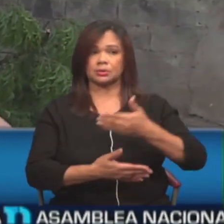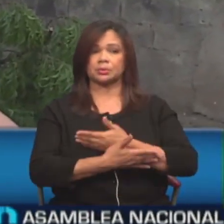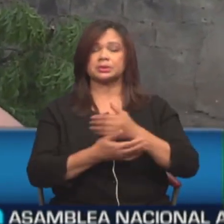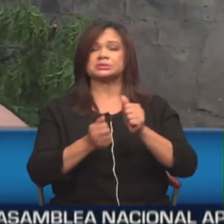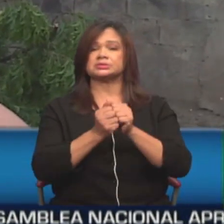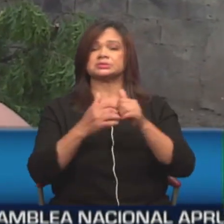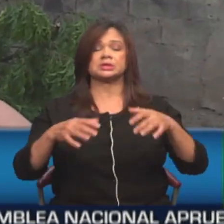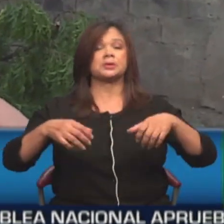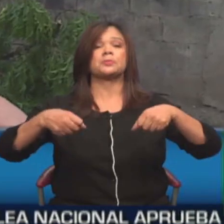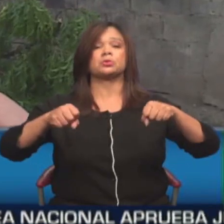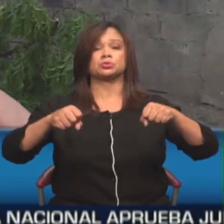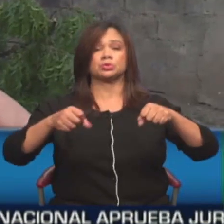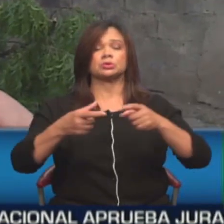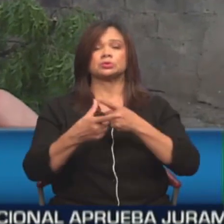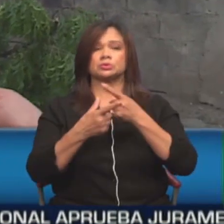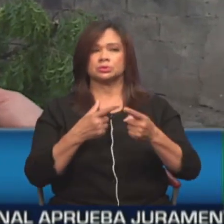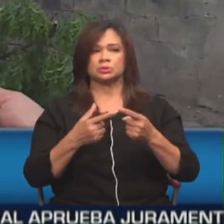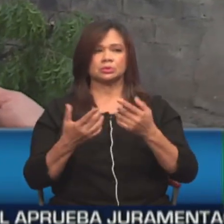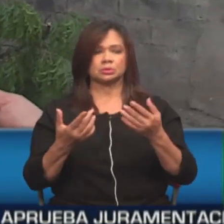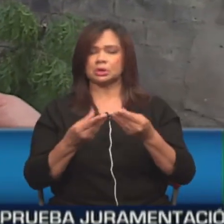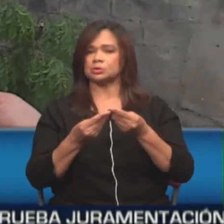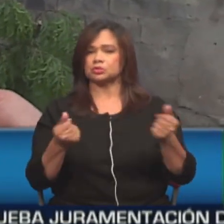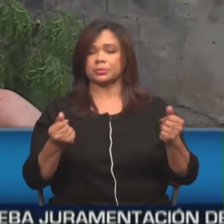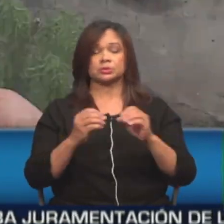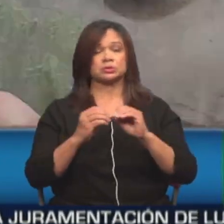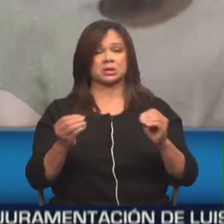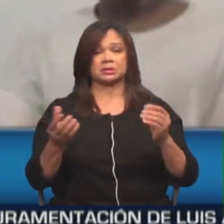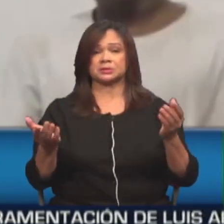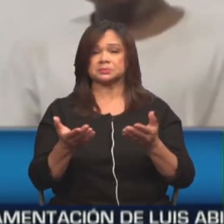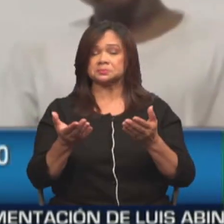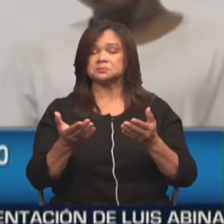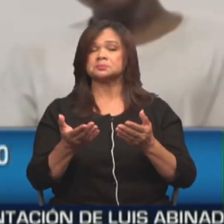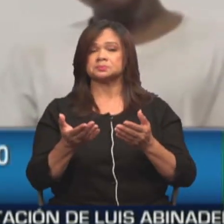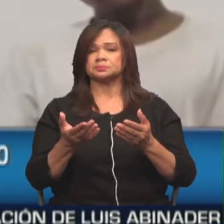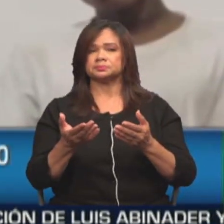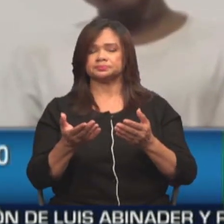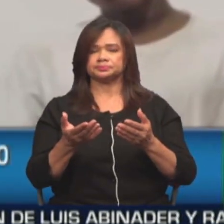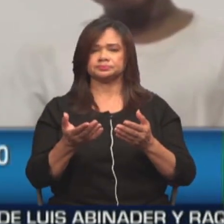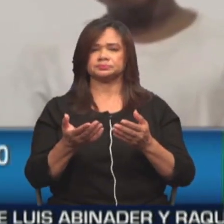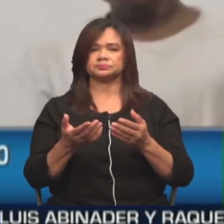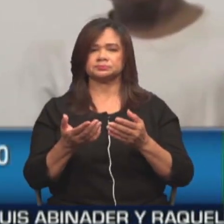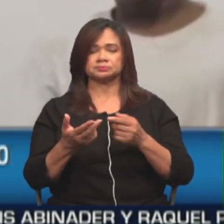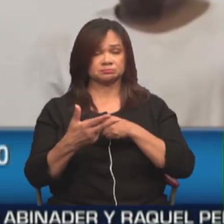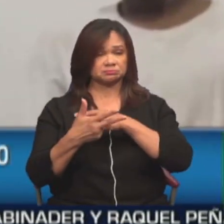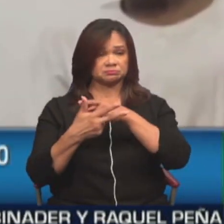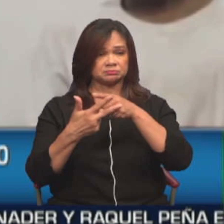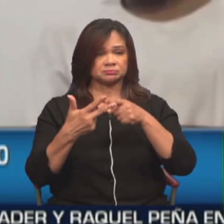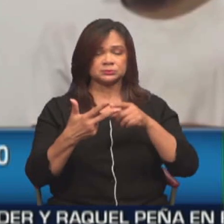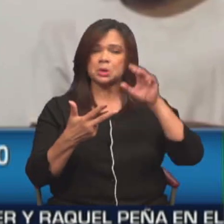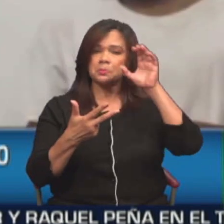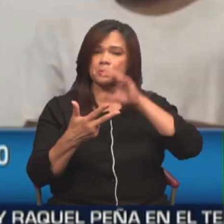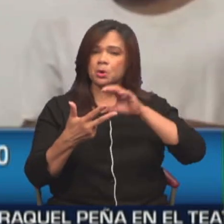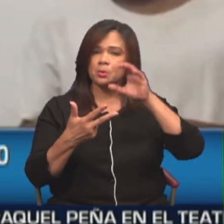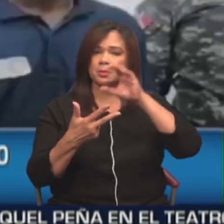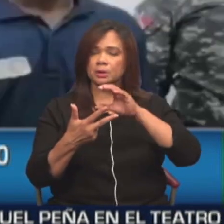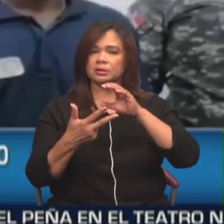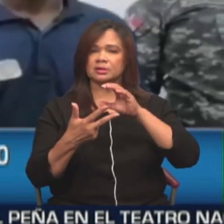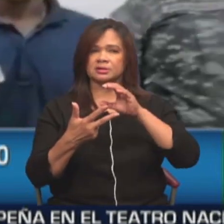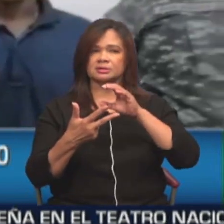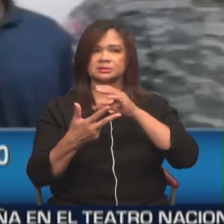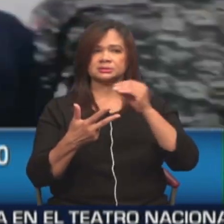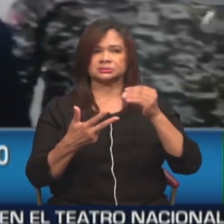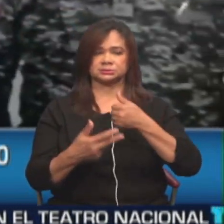motor. Entonces no veo que estén resolviendo nada aquí. Se recuerda que los tres primeros que eran buscados por las autoridades